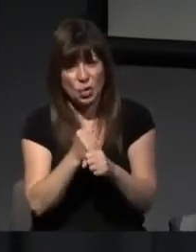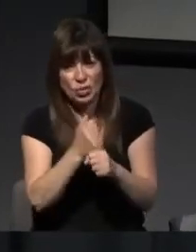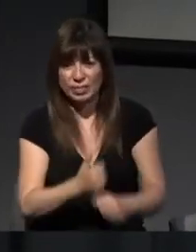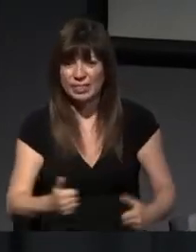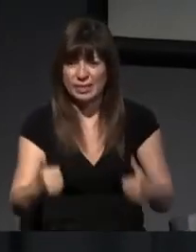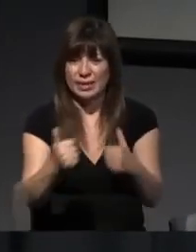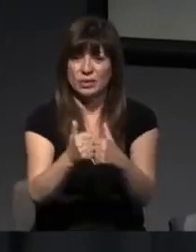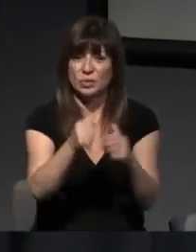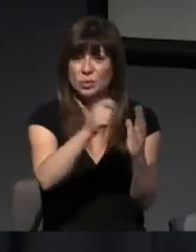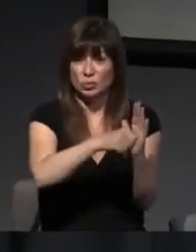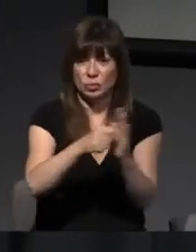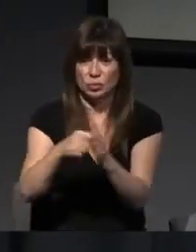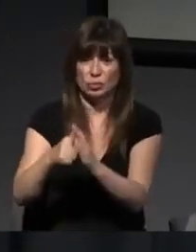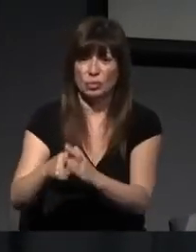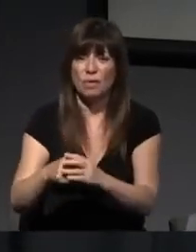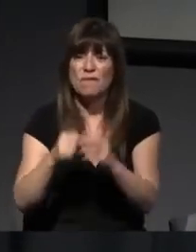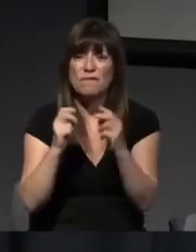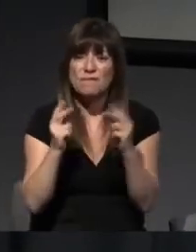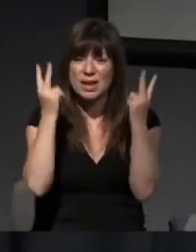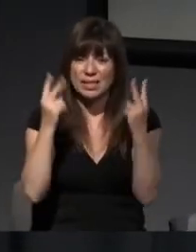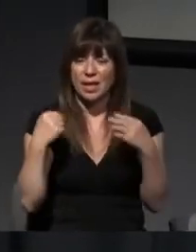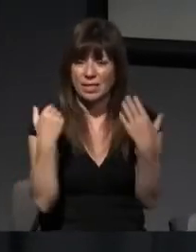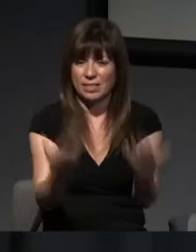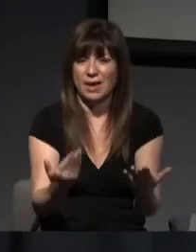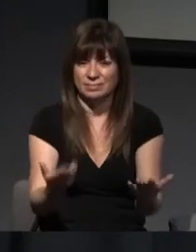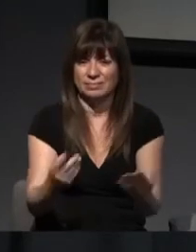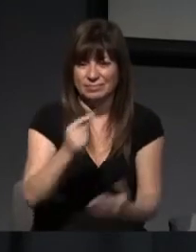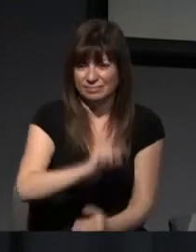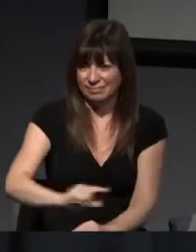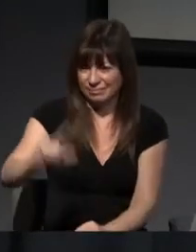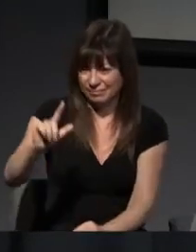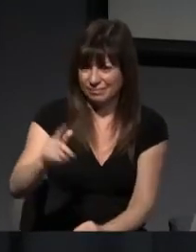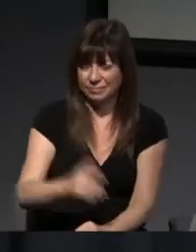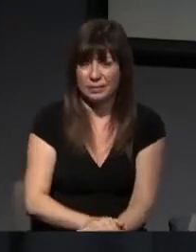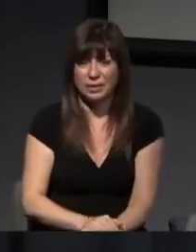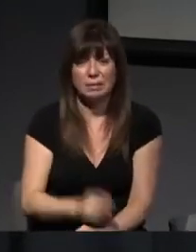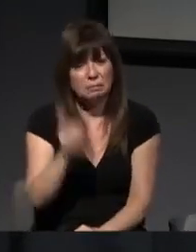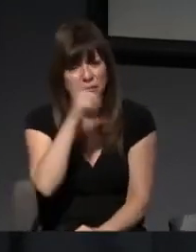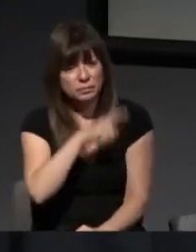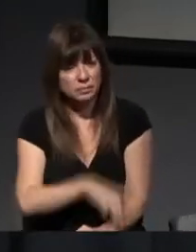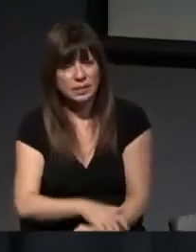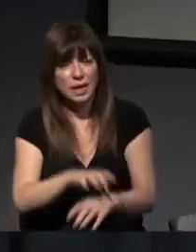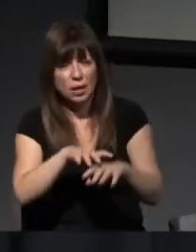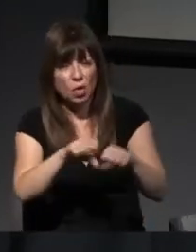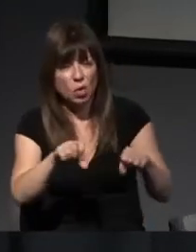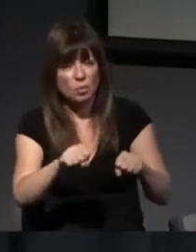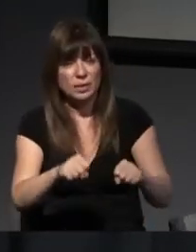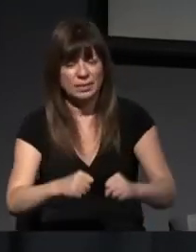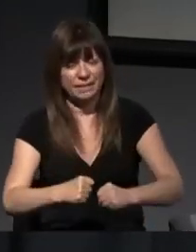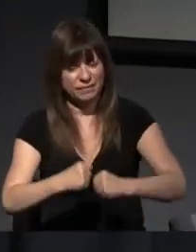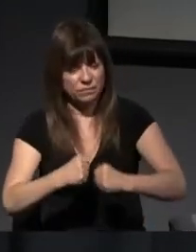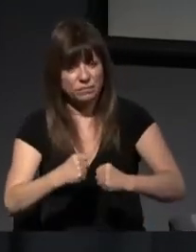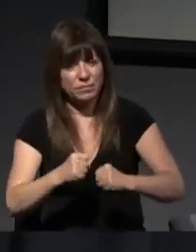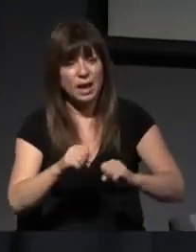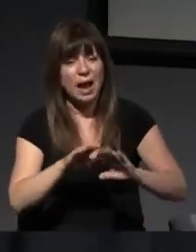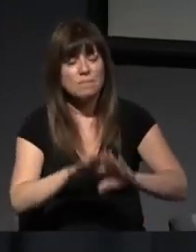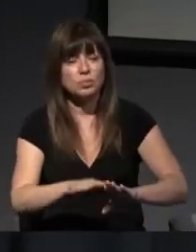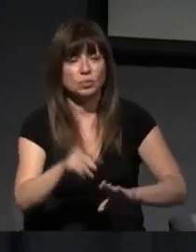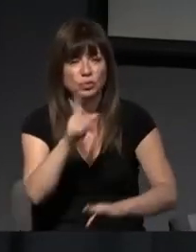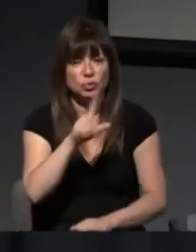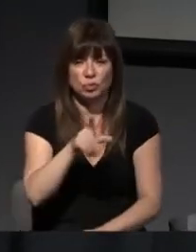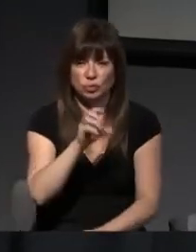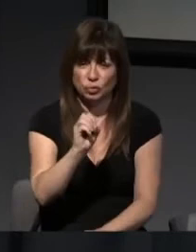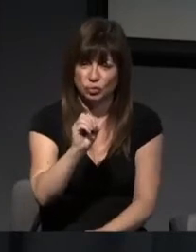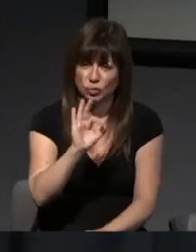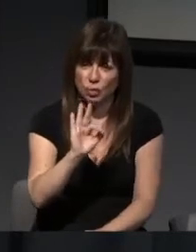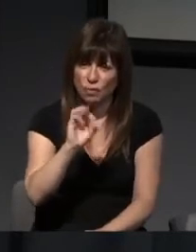RAIN, es lo que le da vida a esta iniciativa. Y finalmente, comprometer fuertemente el apoyo de Sofofa. El apoyo de Sofofa,